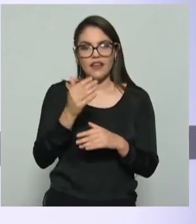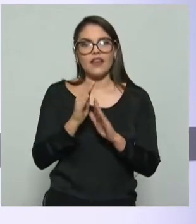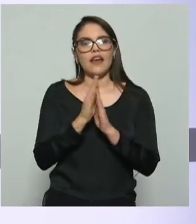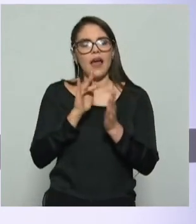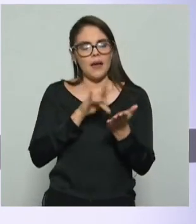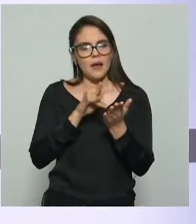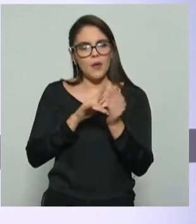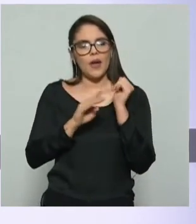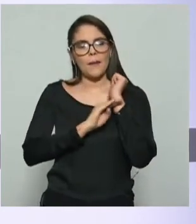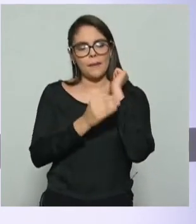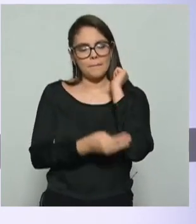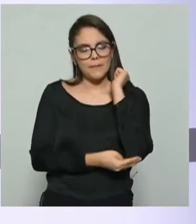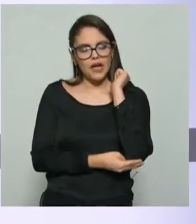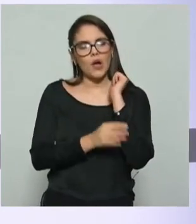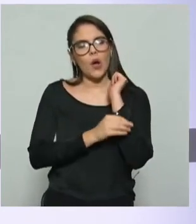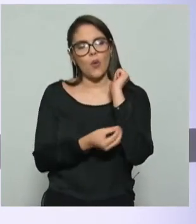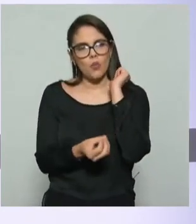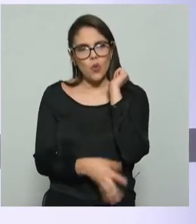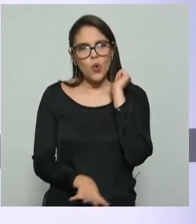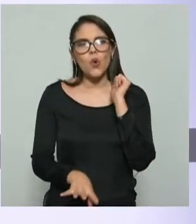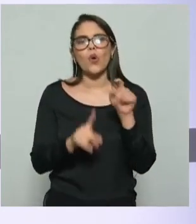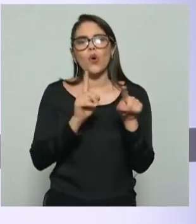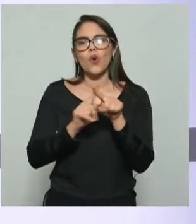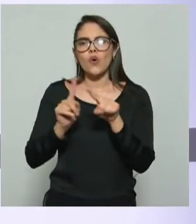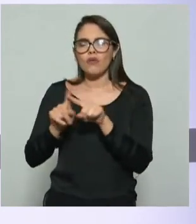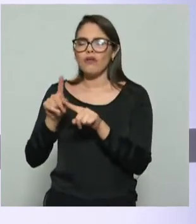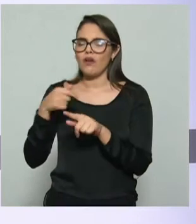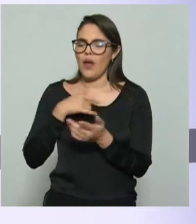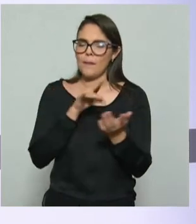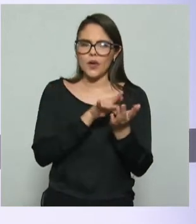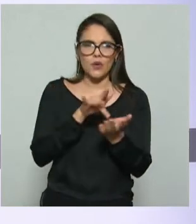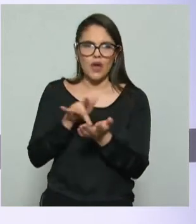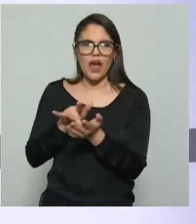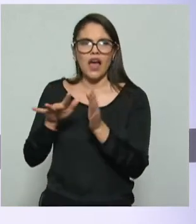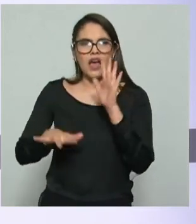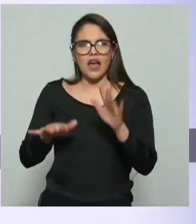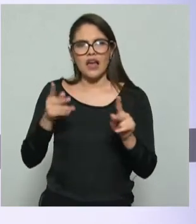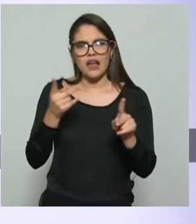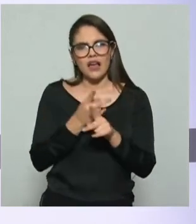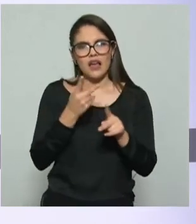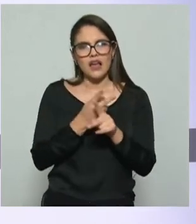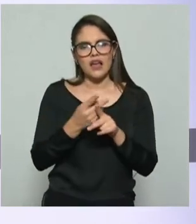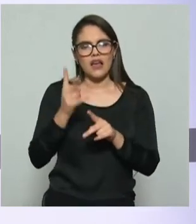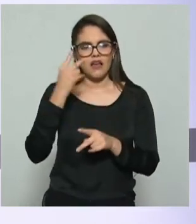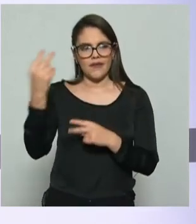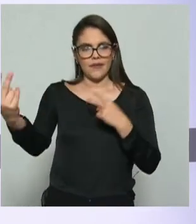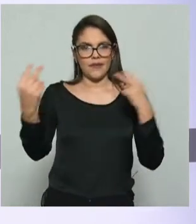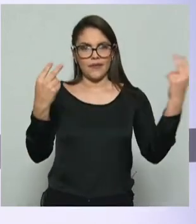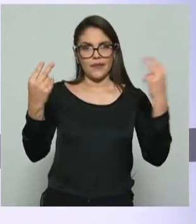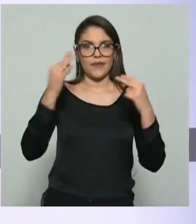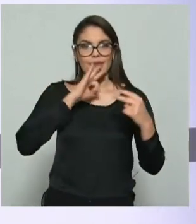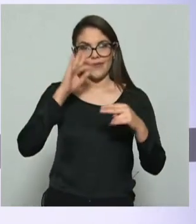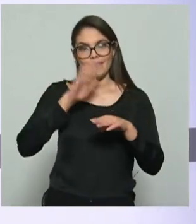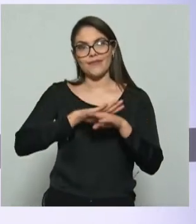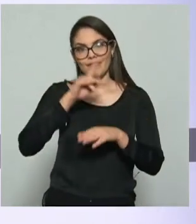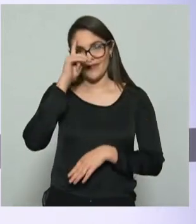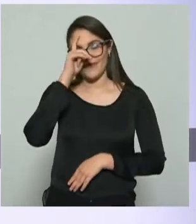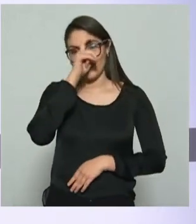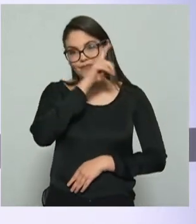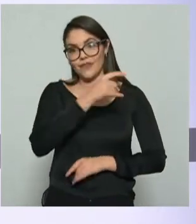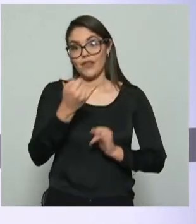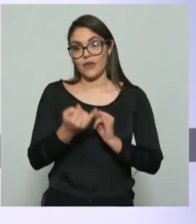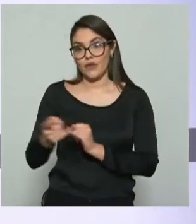también desmontando a partir de los historiales de cada uno. Claro, en tu caso, Rosalinda, ¿cómo te afectó a ti? También fuiste víctima de